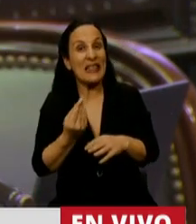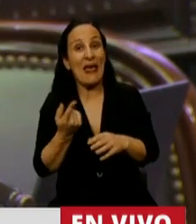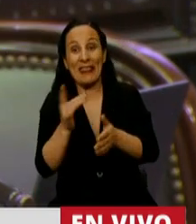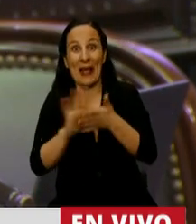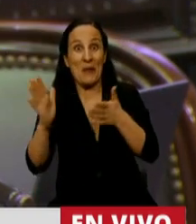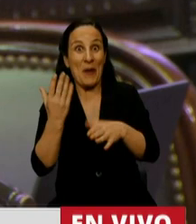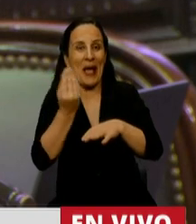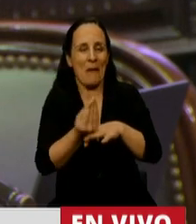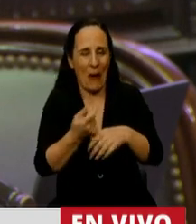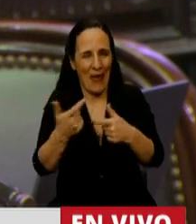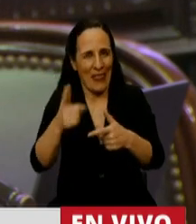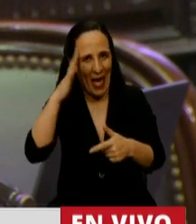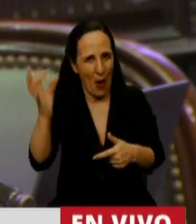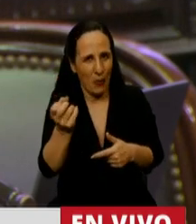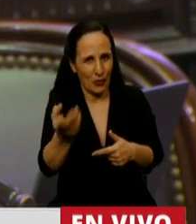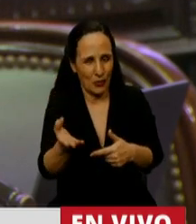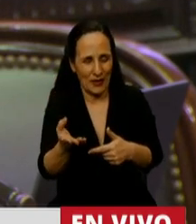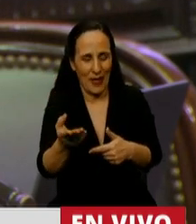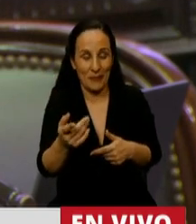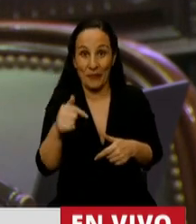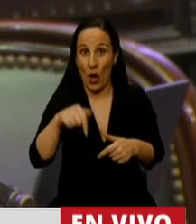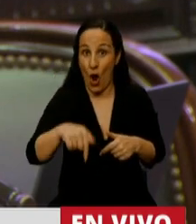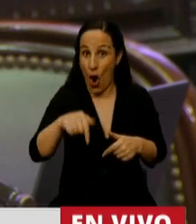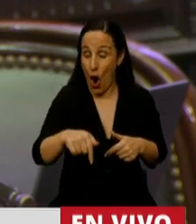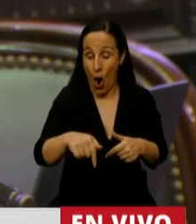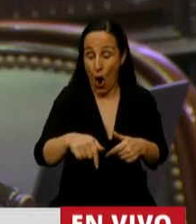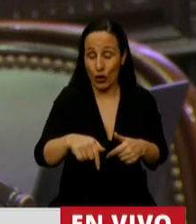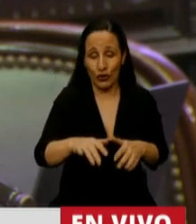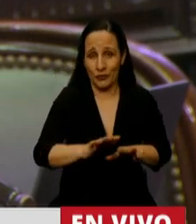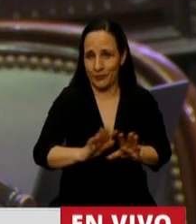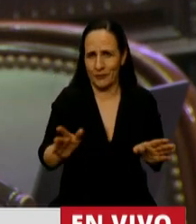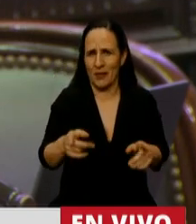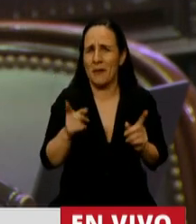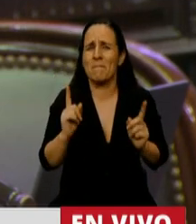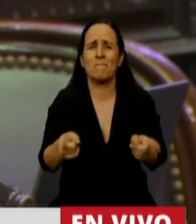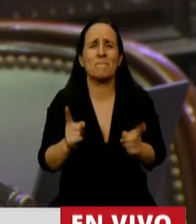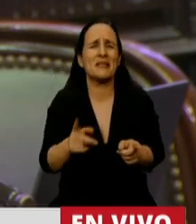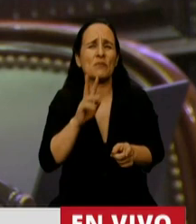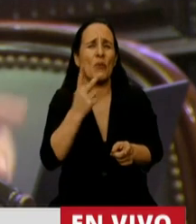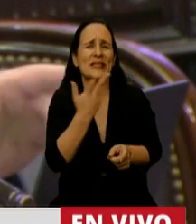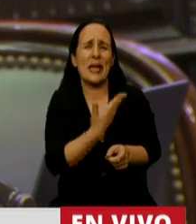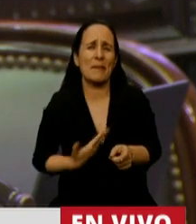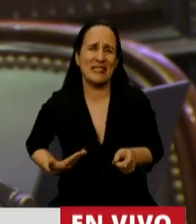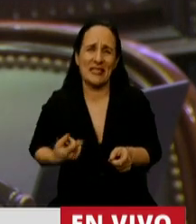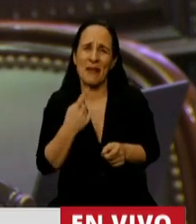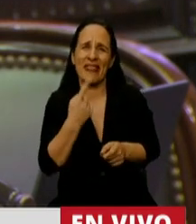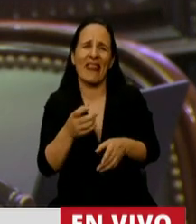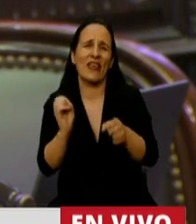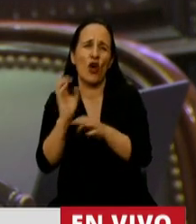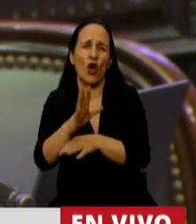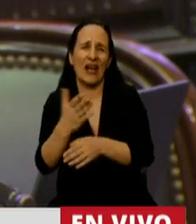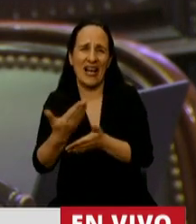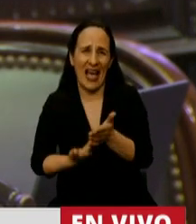dar una oportunidad hoy a juzgar también por lo que la propia vicepresidenta dijo en una carta